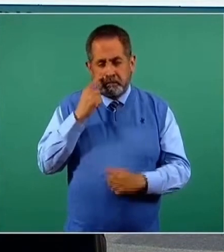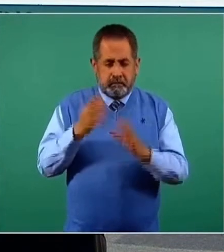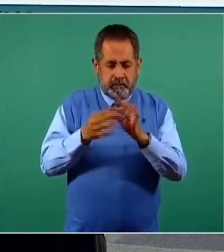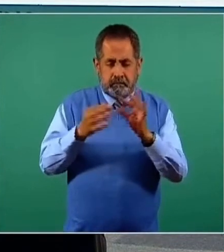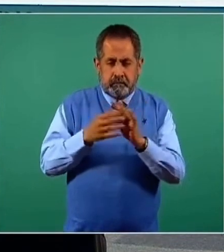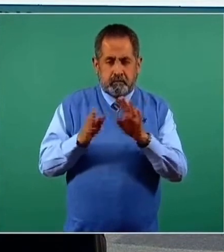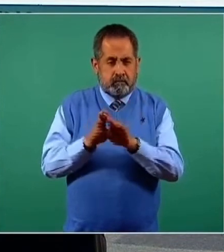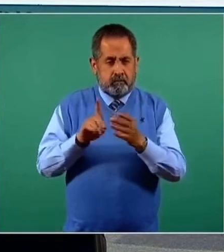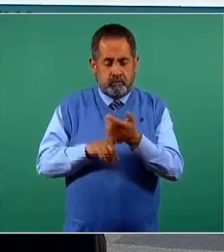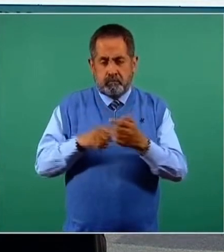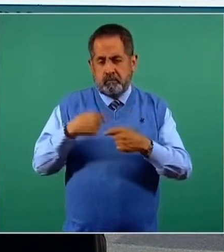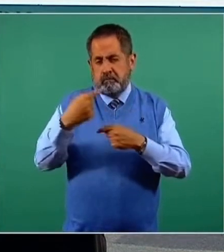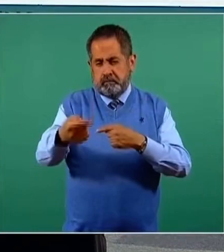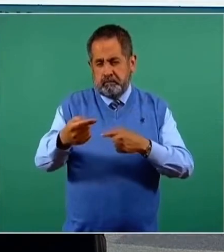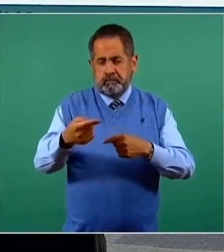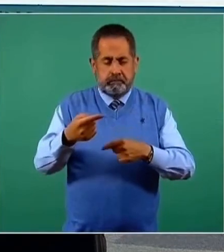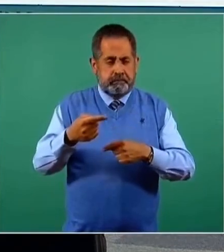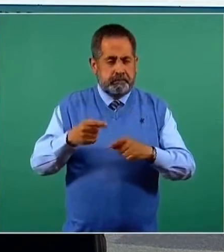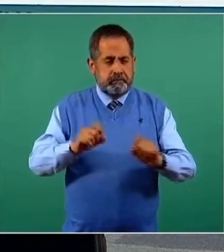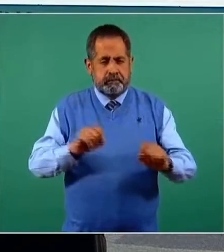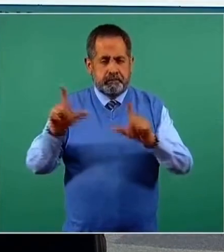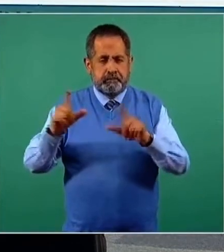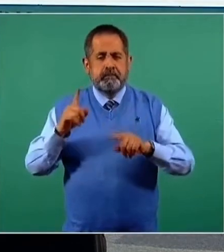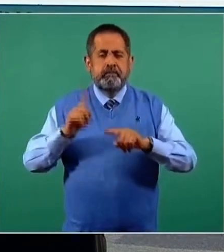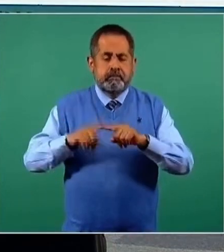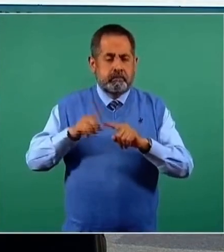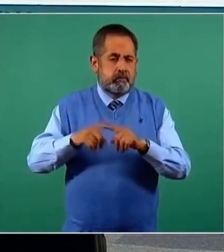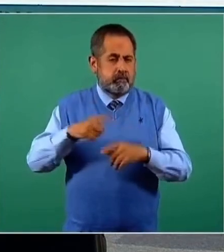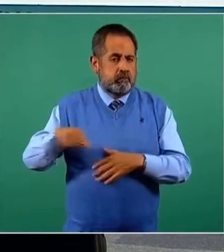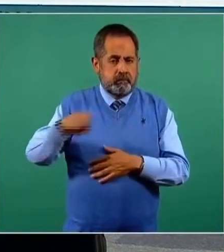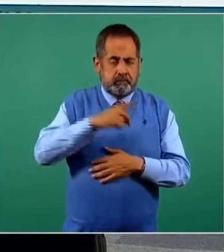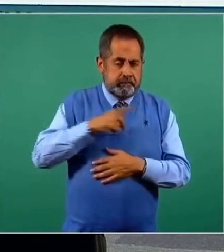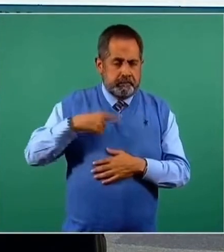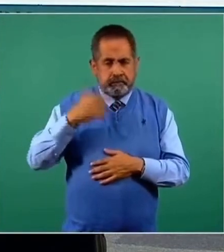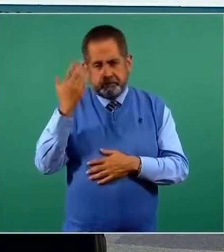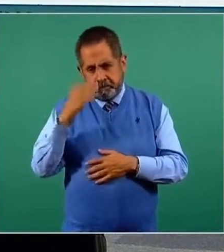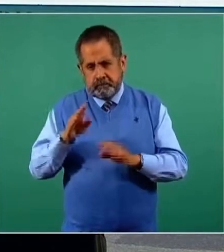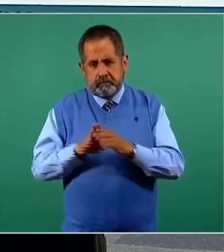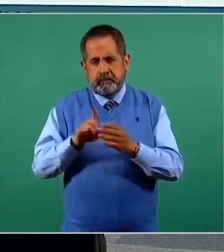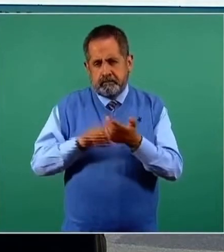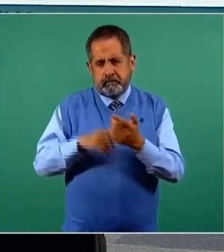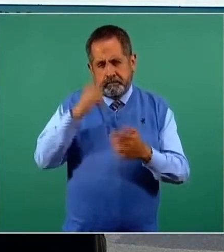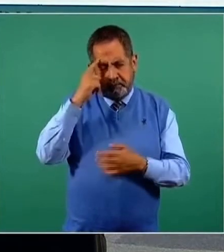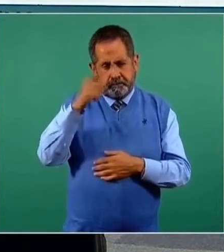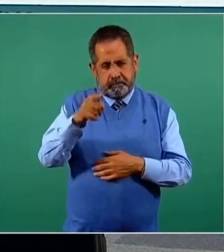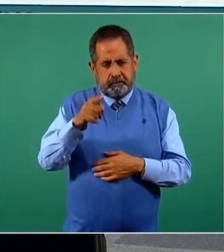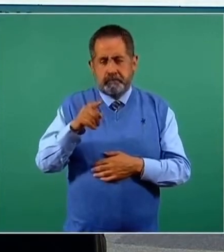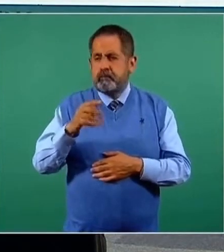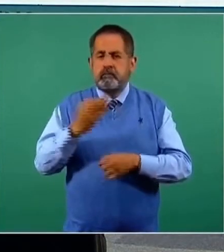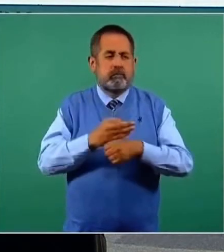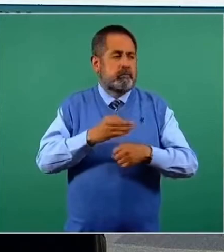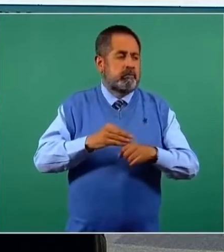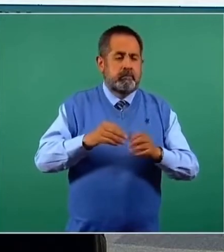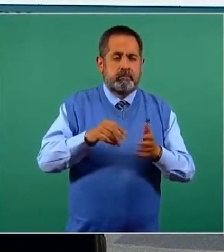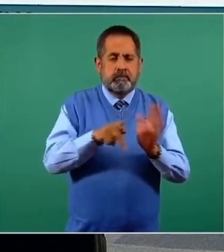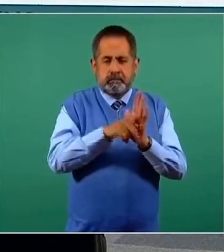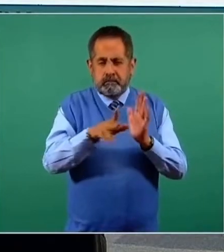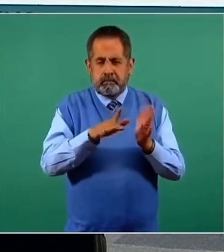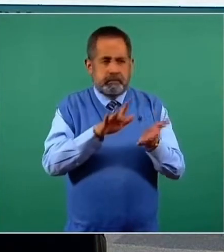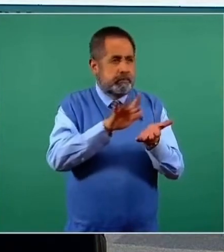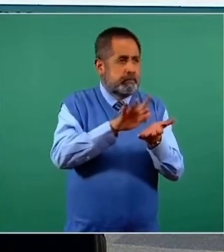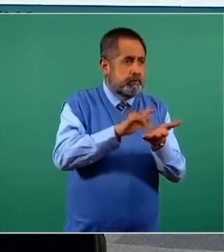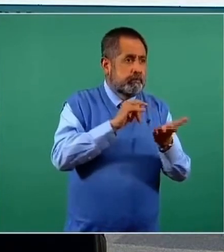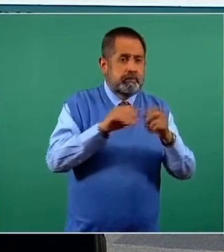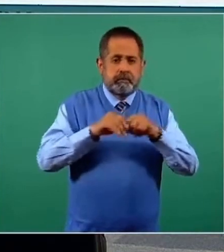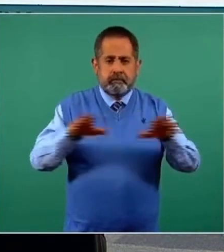en la siguiente diapositiva es que de seguro ustedes van a notar, y lo sabemos porque muchos medios toman puntual